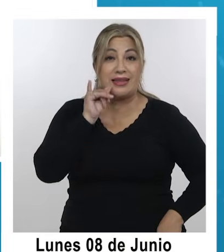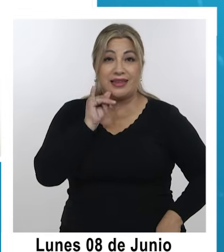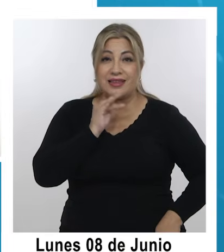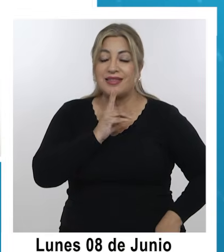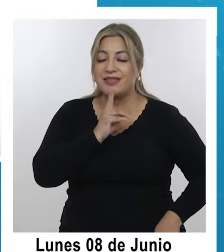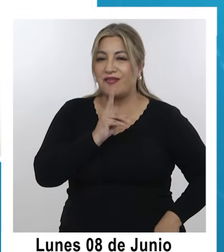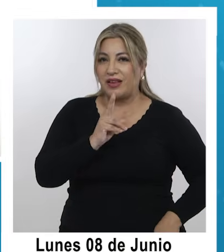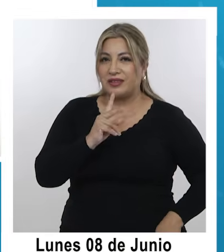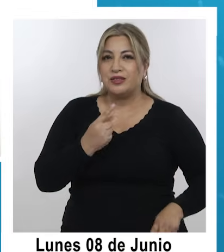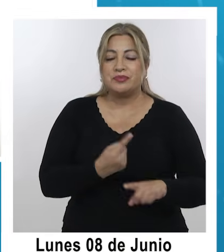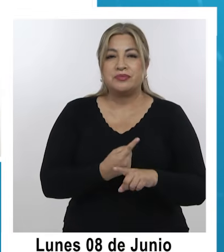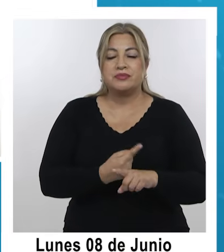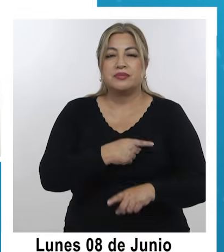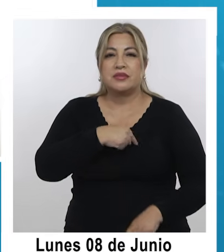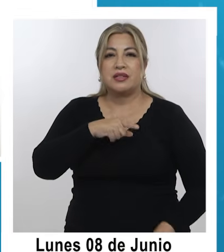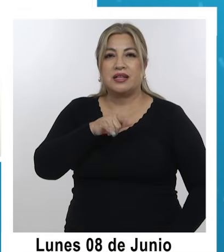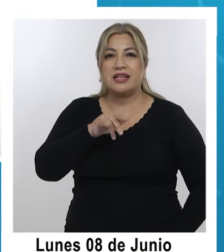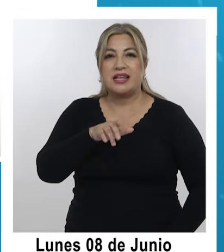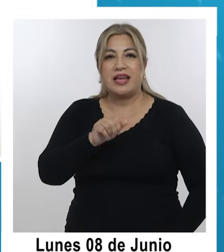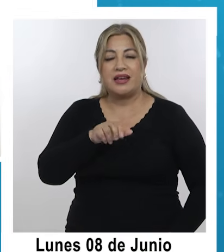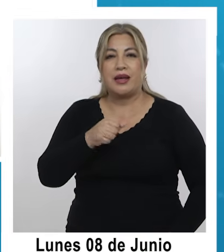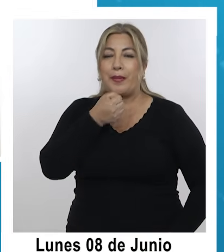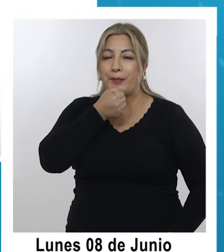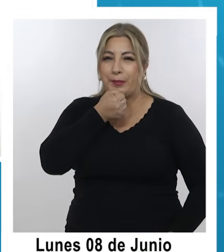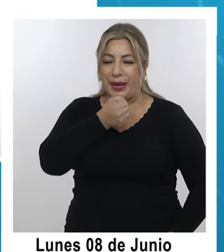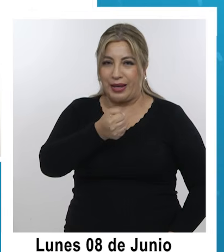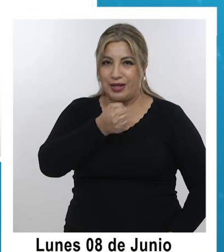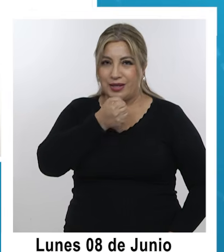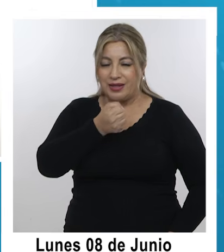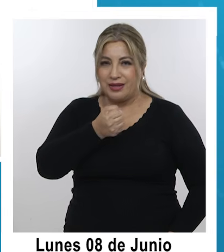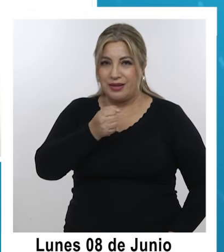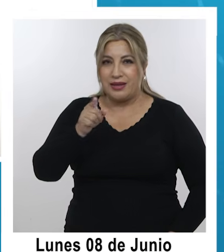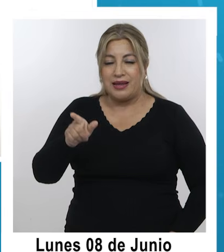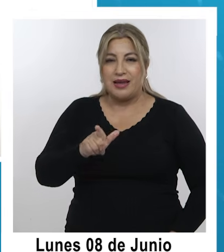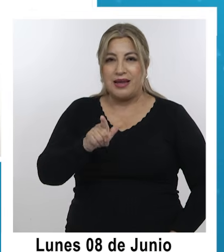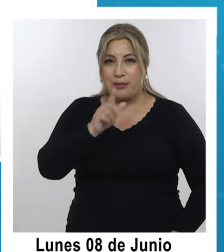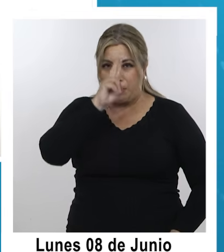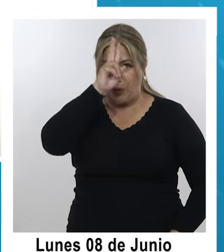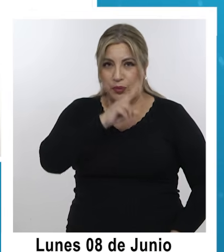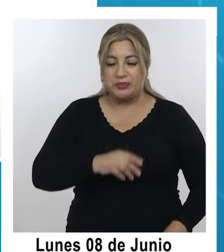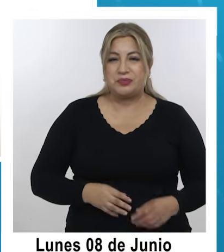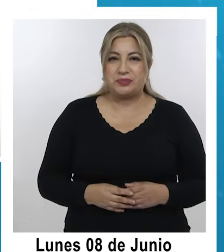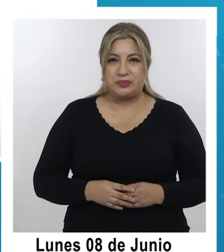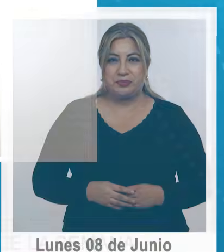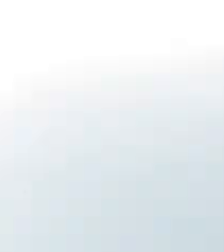Aquí en Iquique Televisión estuvimos con Liliana Sierra, periodista desde Lima, Perú.